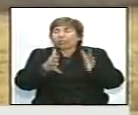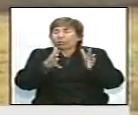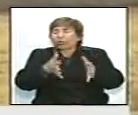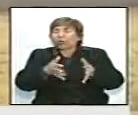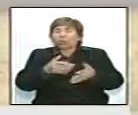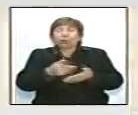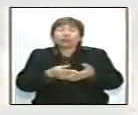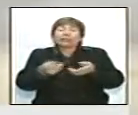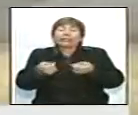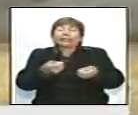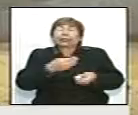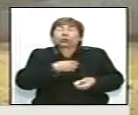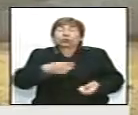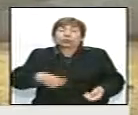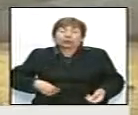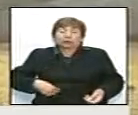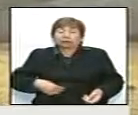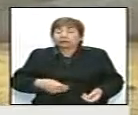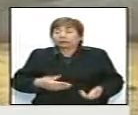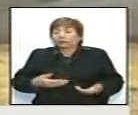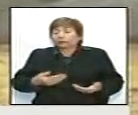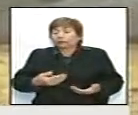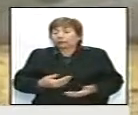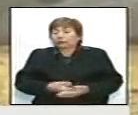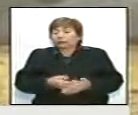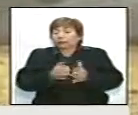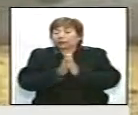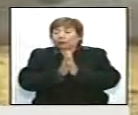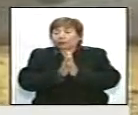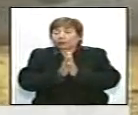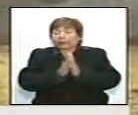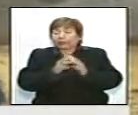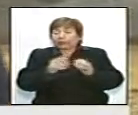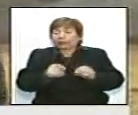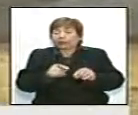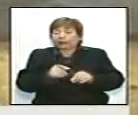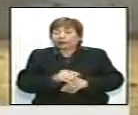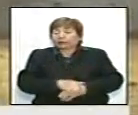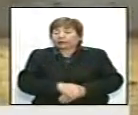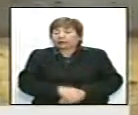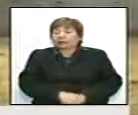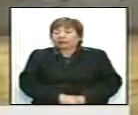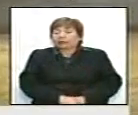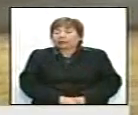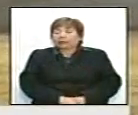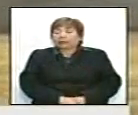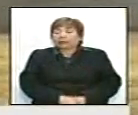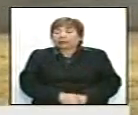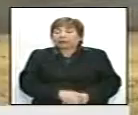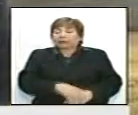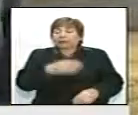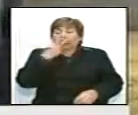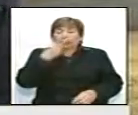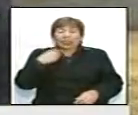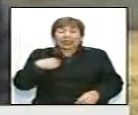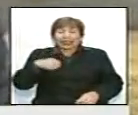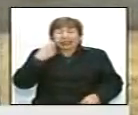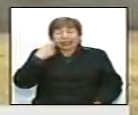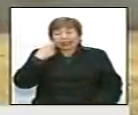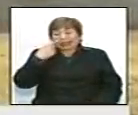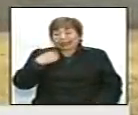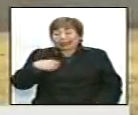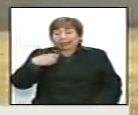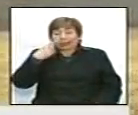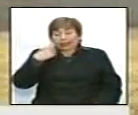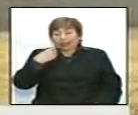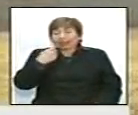del Ejecutivo. En primer lugar, estamos pidiendo en este lugar de lo que estamos en la represa de Mancacutana, estamos